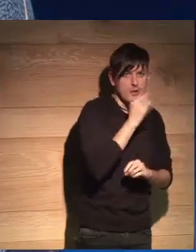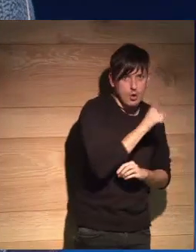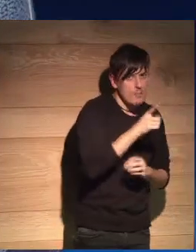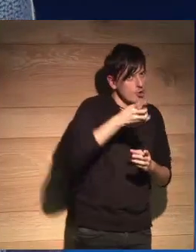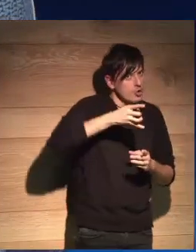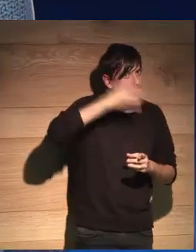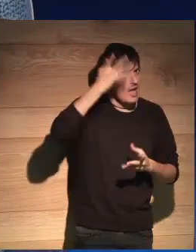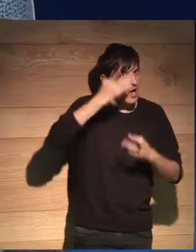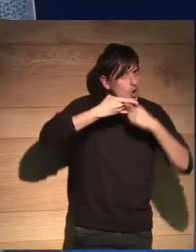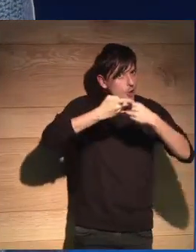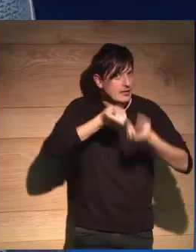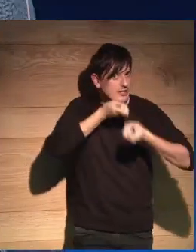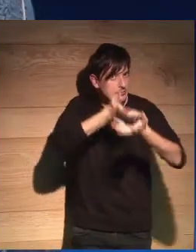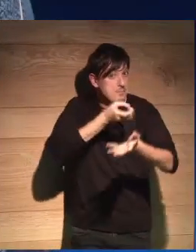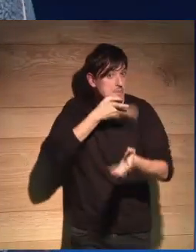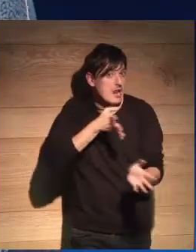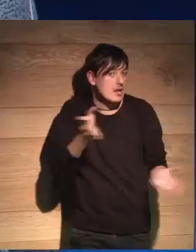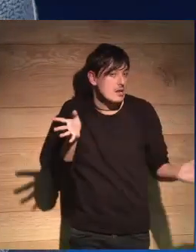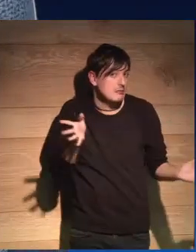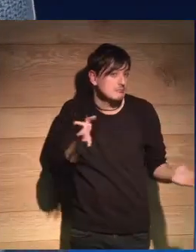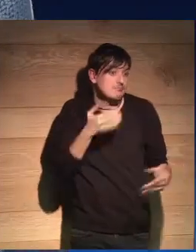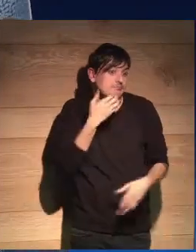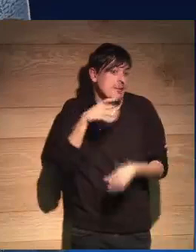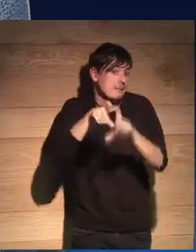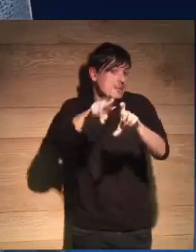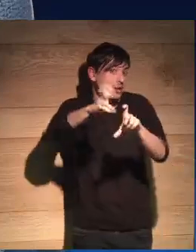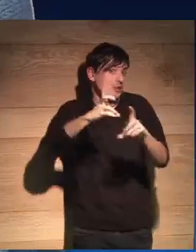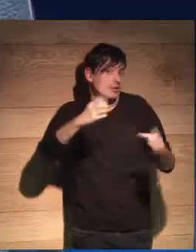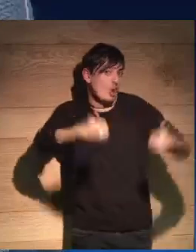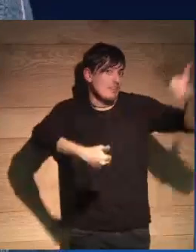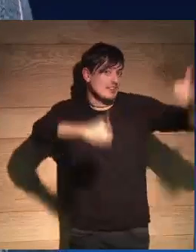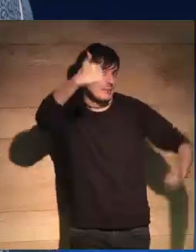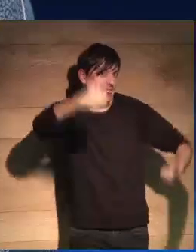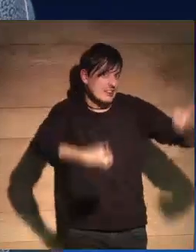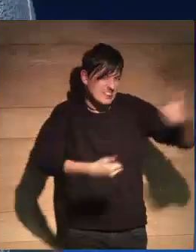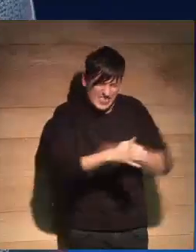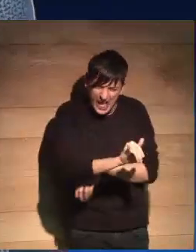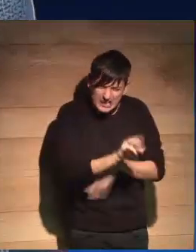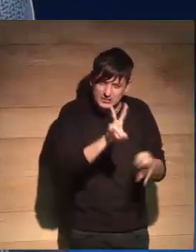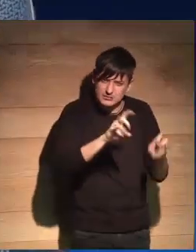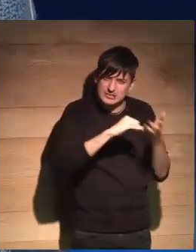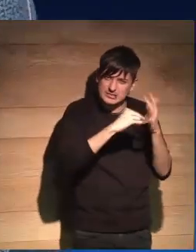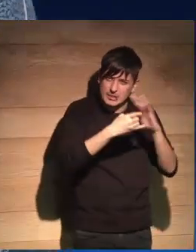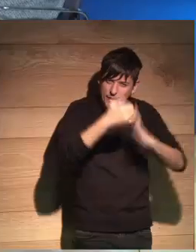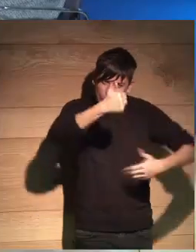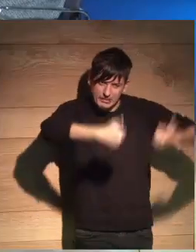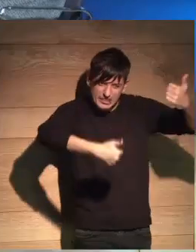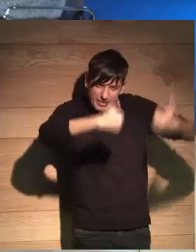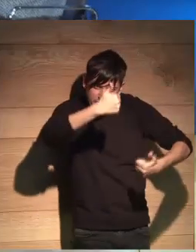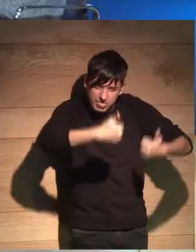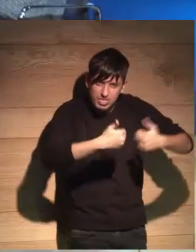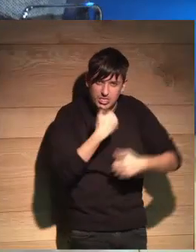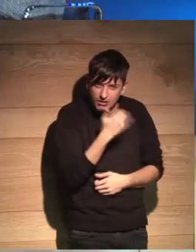a pesar de que podía llegar un laboratorio competidor y desarrollarla ellos. ¿Hay una especie de competitividad absurda por el propio sistema que nos está bloqueando de alguna